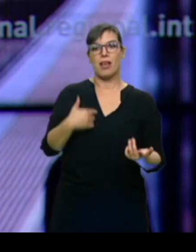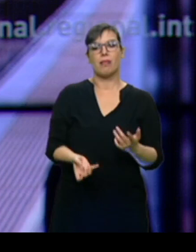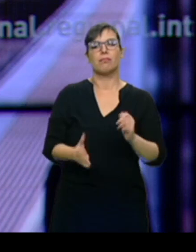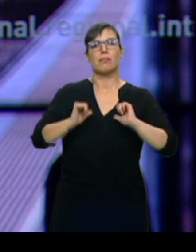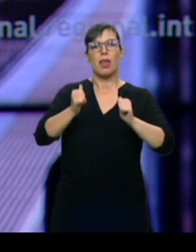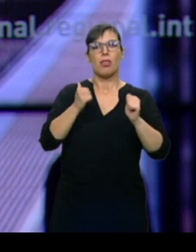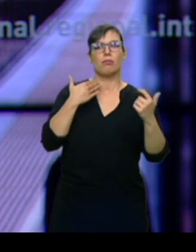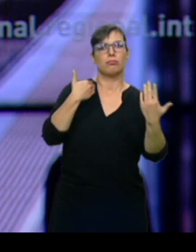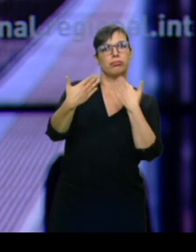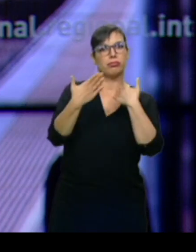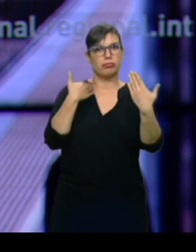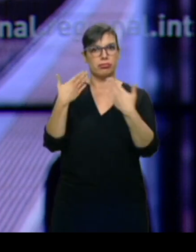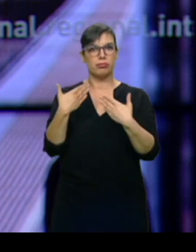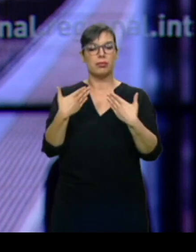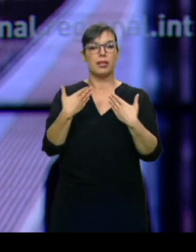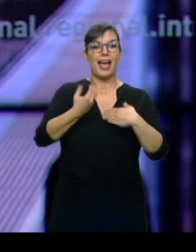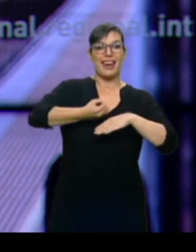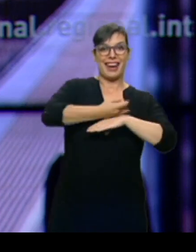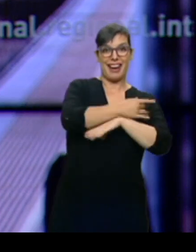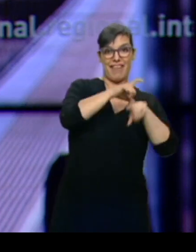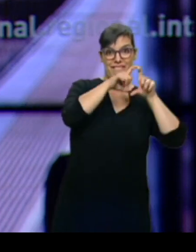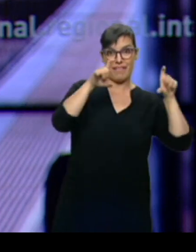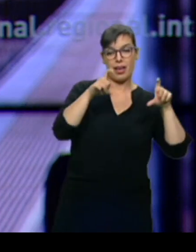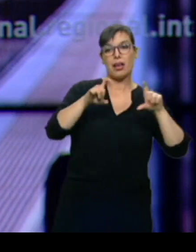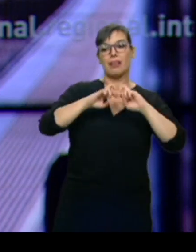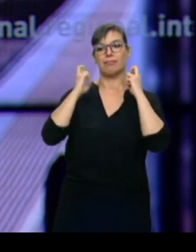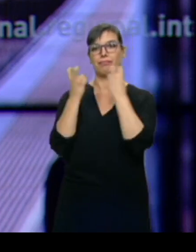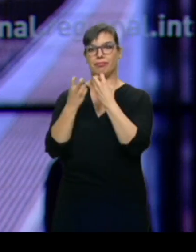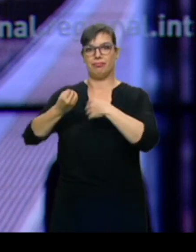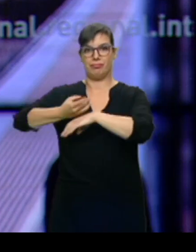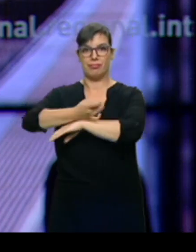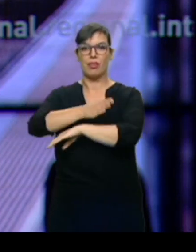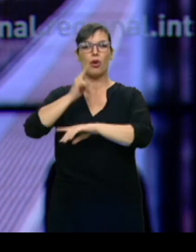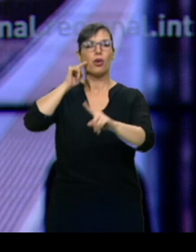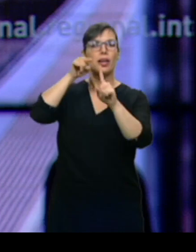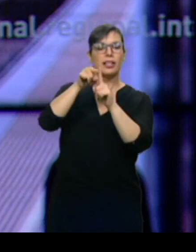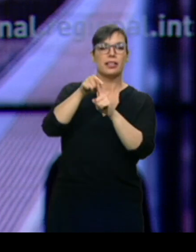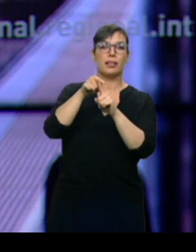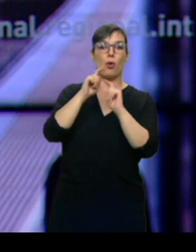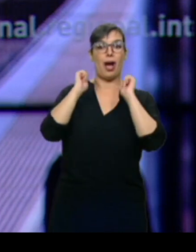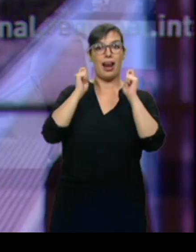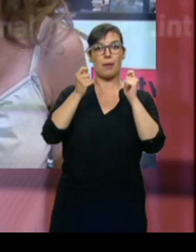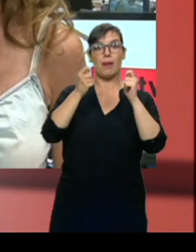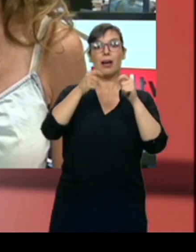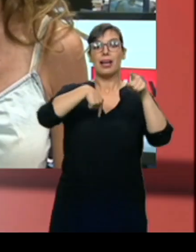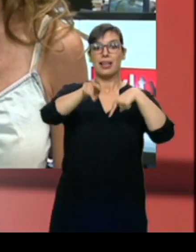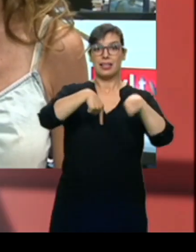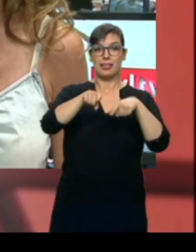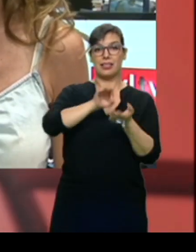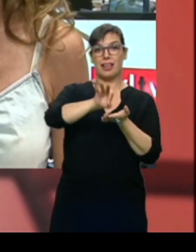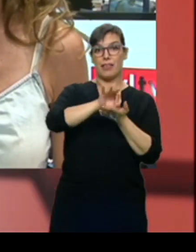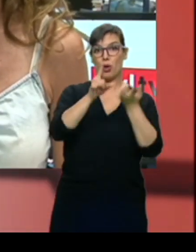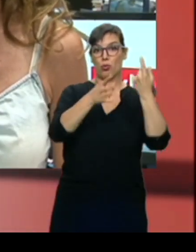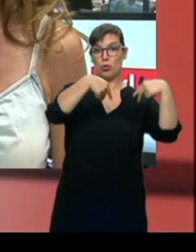entre Renfe y la Mesa del Ferrocarril con el fin de establecer los servicios suprimidos a raíz del estado de alarma, que no han vuelto a